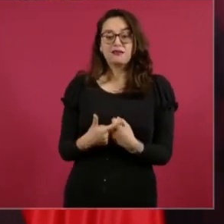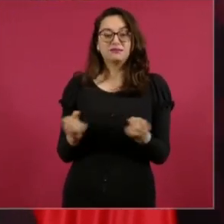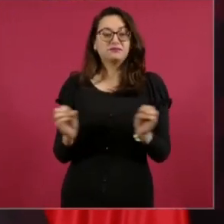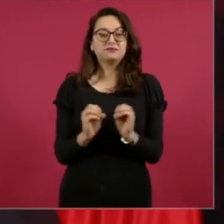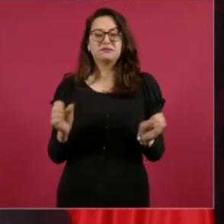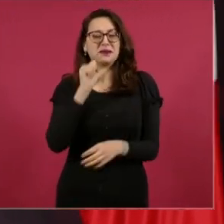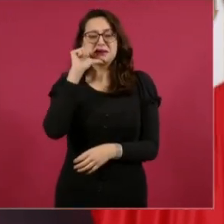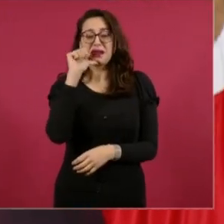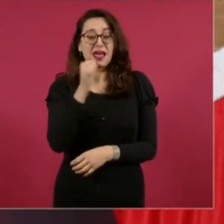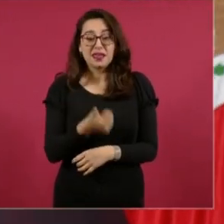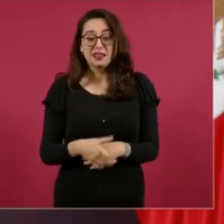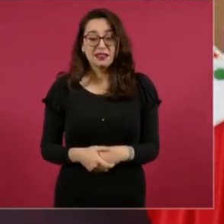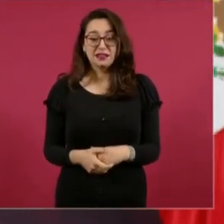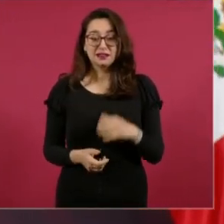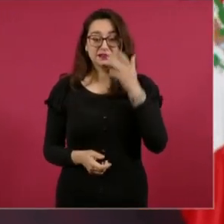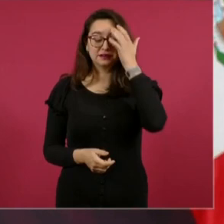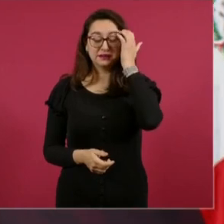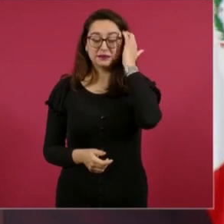rica, ¿no?